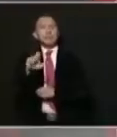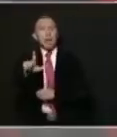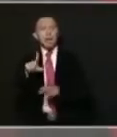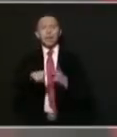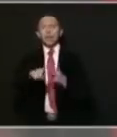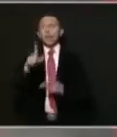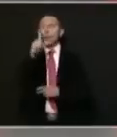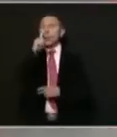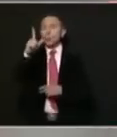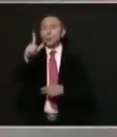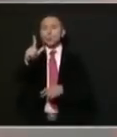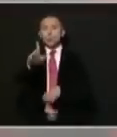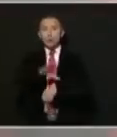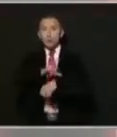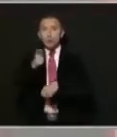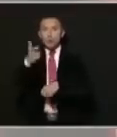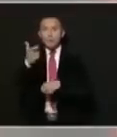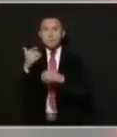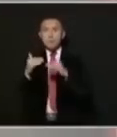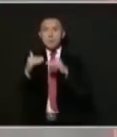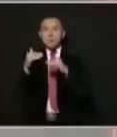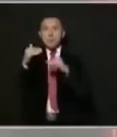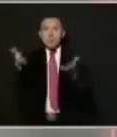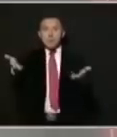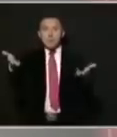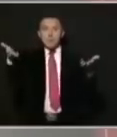luz. Solo se aplicarán